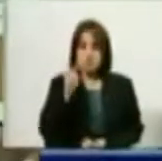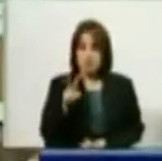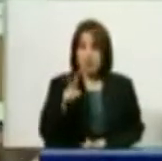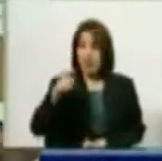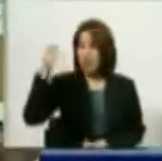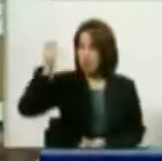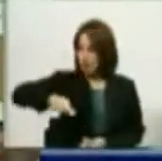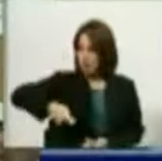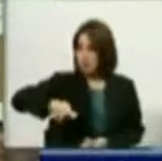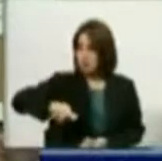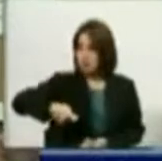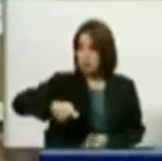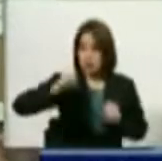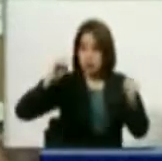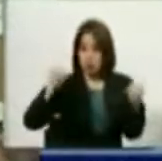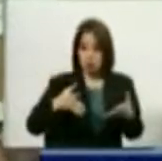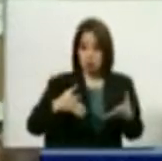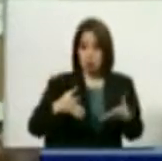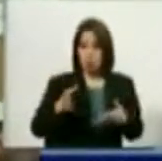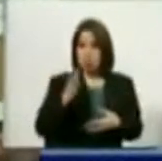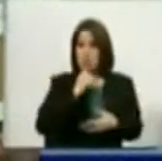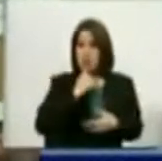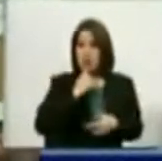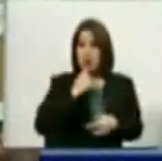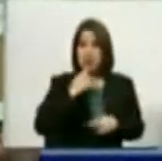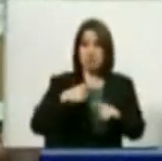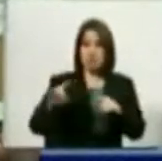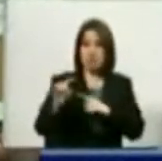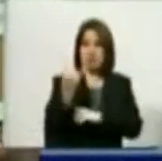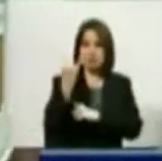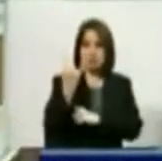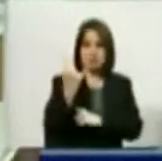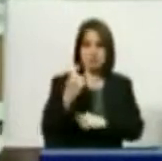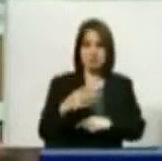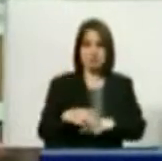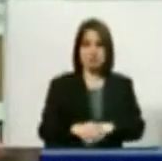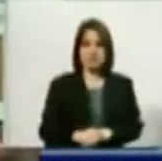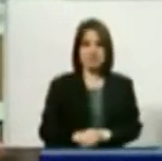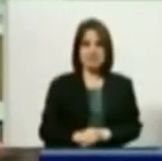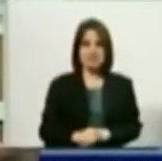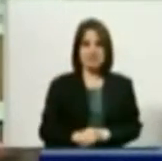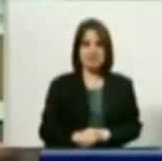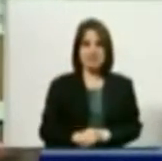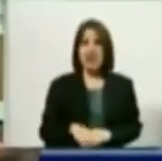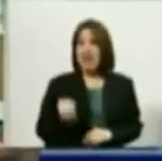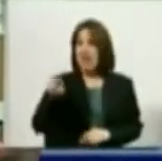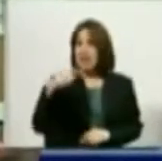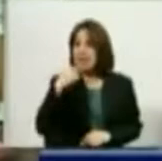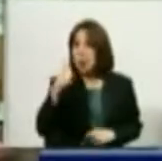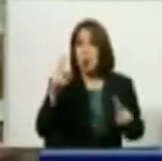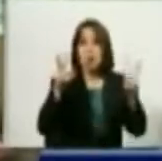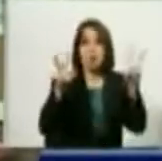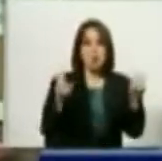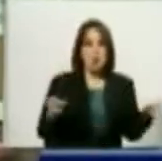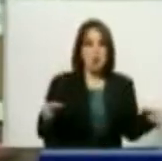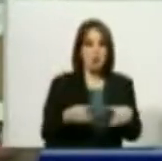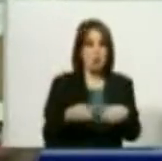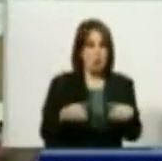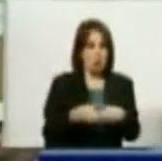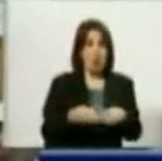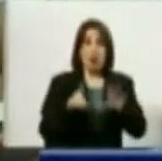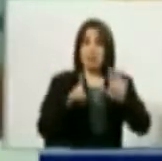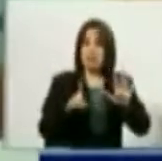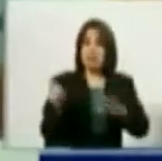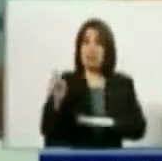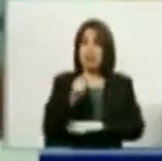mazo sin truco ni maña el mazo no engaña aquí nosotros dijimos que ella iba a crear un nuevo partido seis meses después